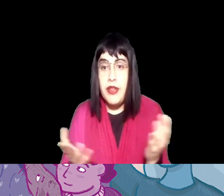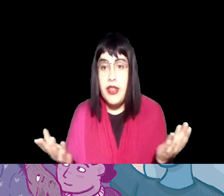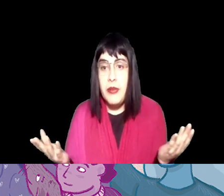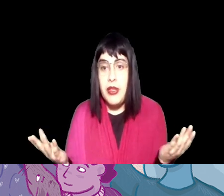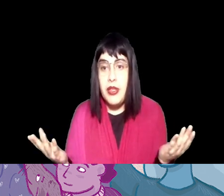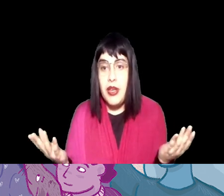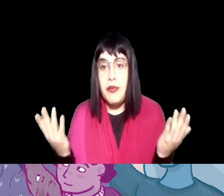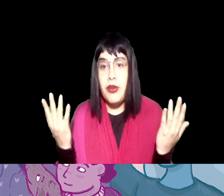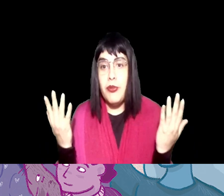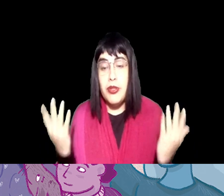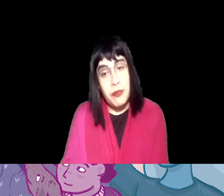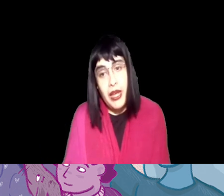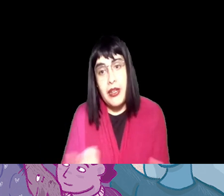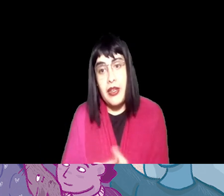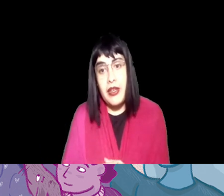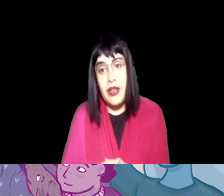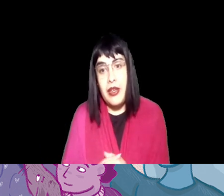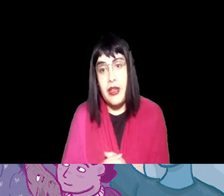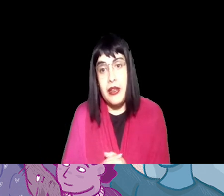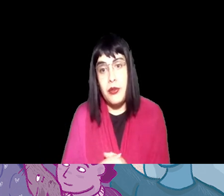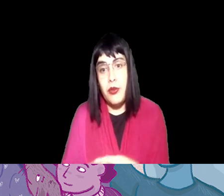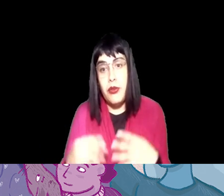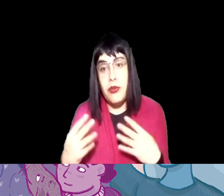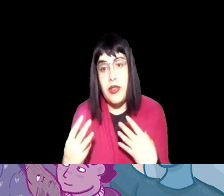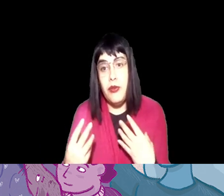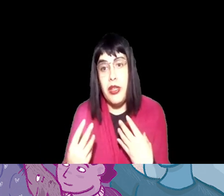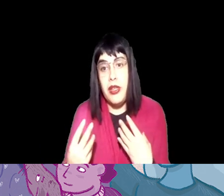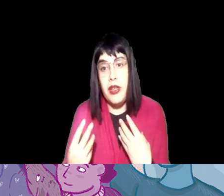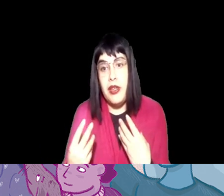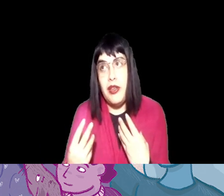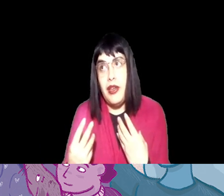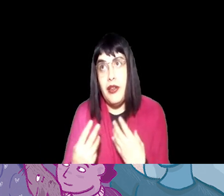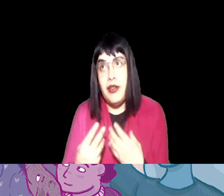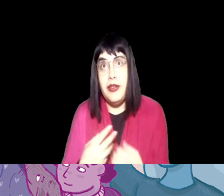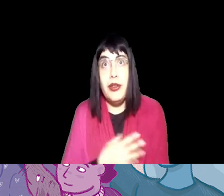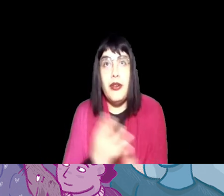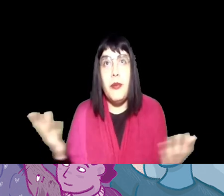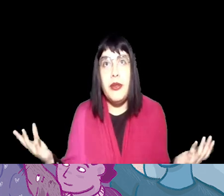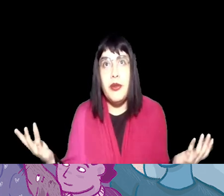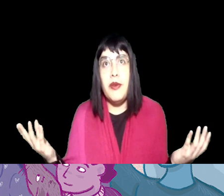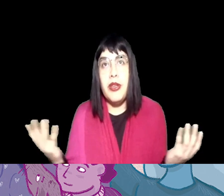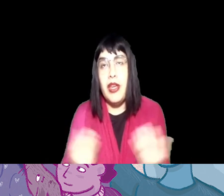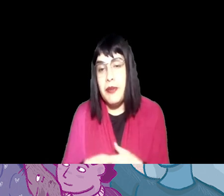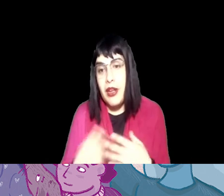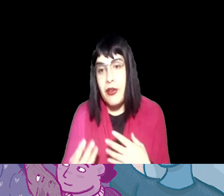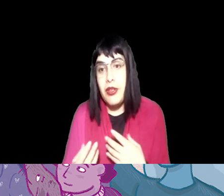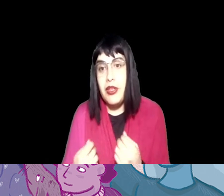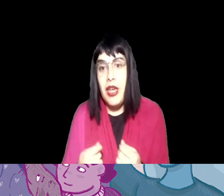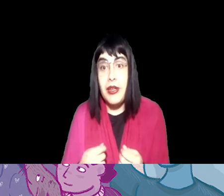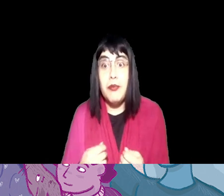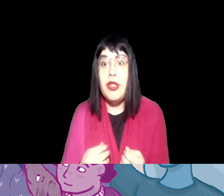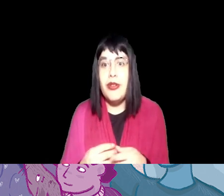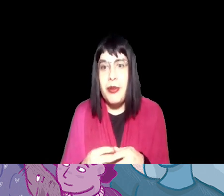Y eso evidentemente cambió muchos planes, se tuvo que, en todos los aspectos, tuvimos que adaptarnos